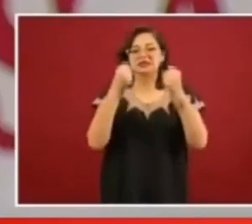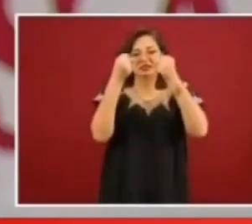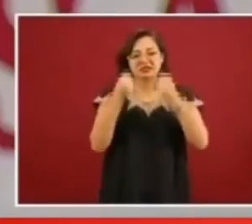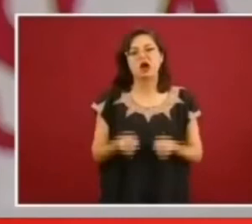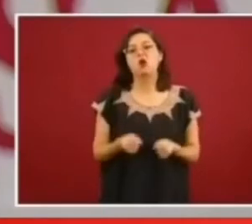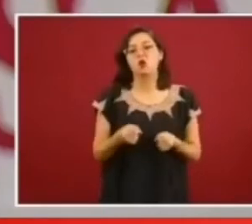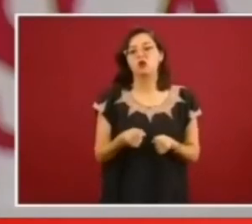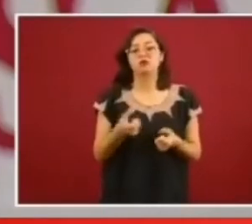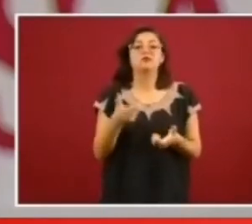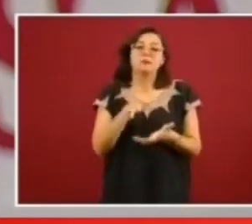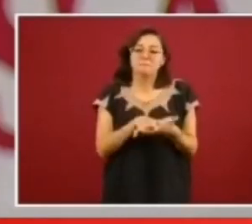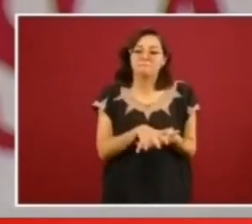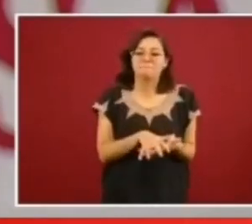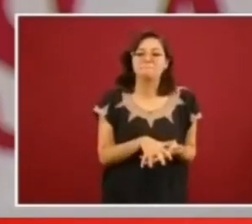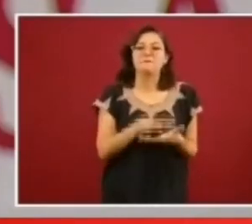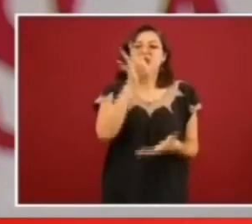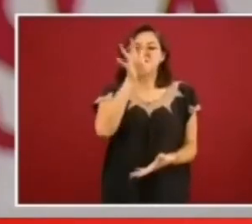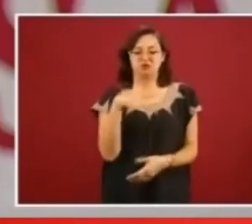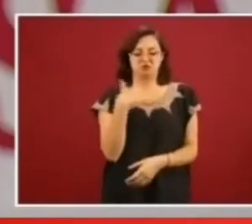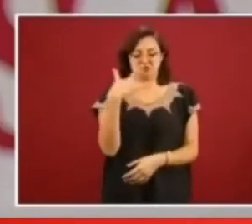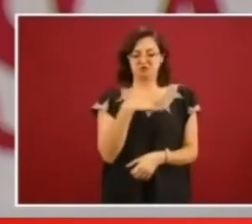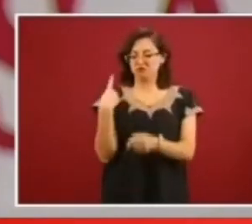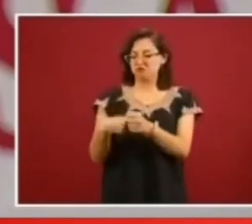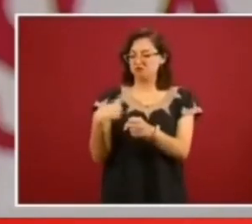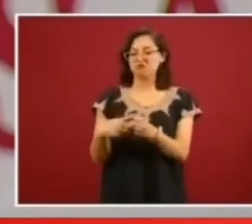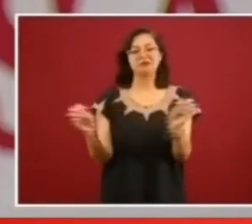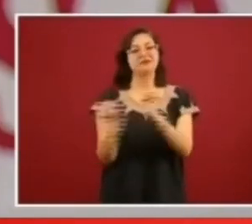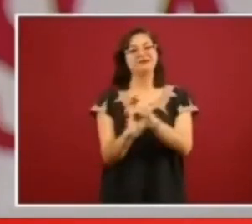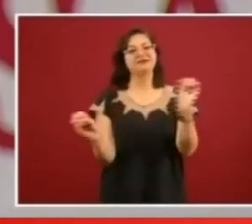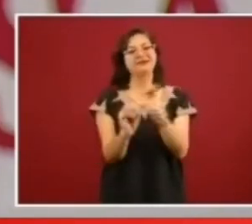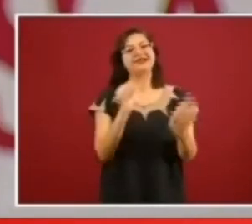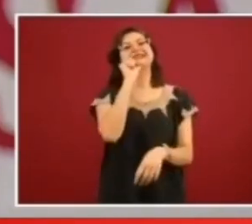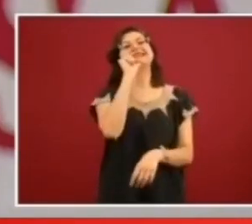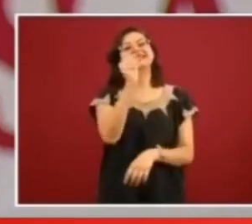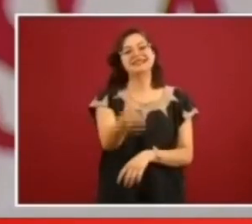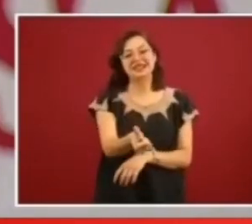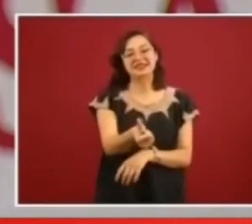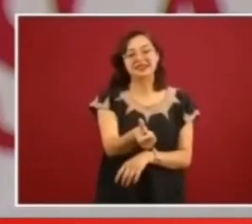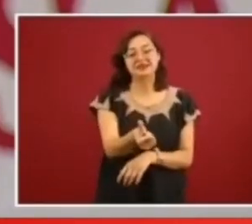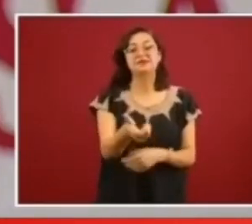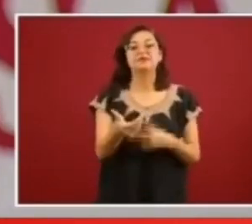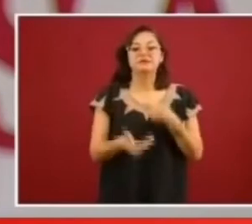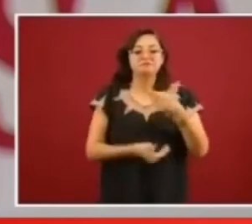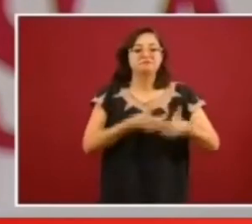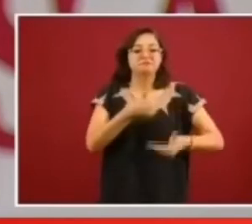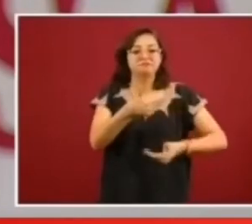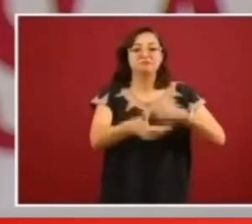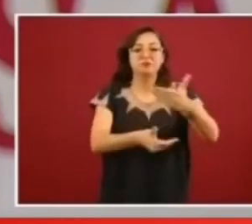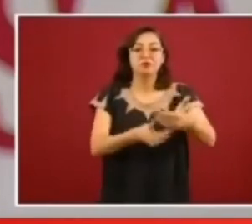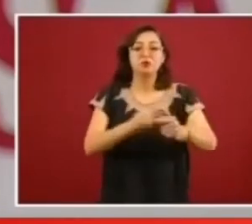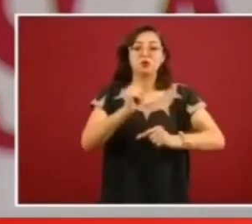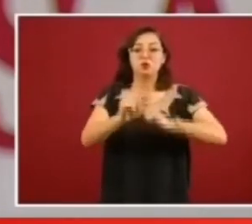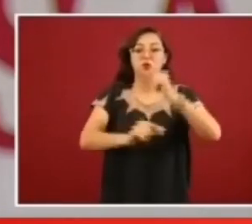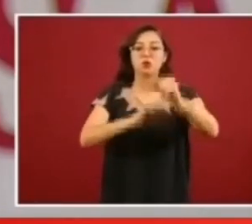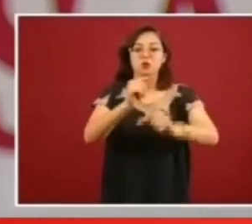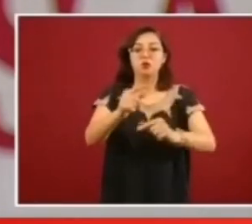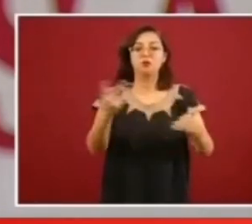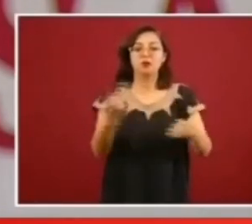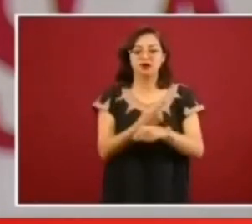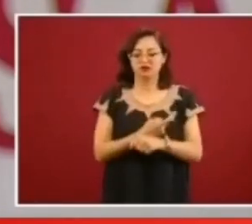que la enorme mayoría sin tener enfermedad alguna. Esto es lo que ocurrirá y contribuirá finalmente a que